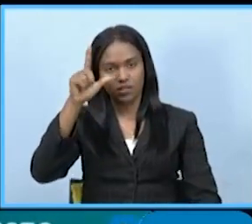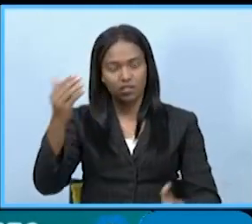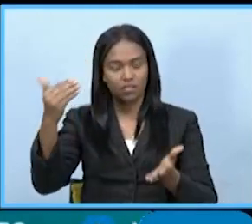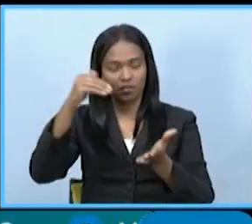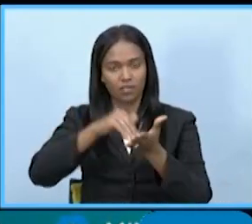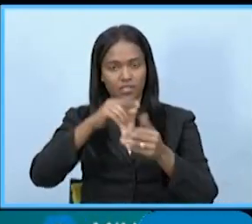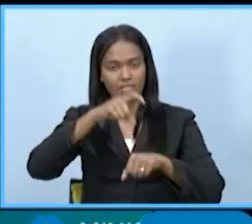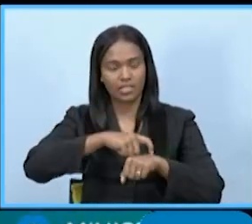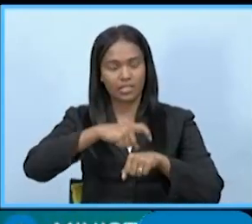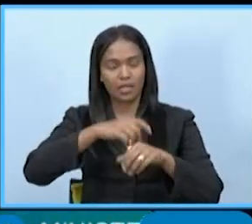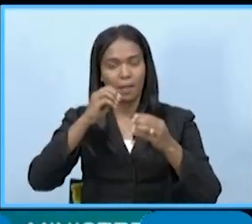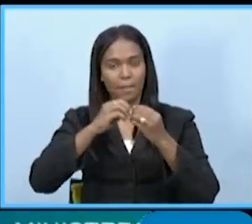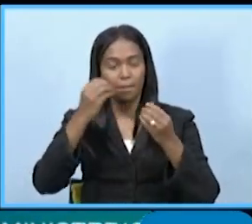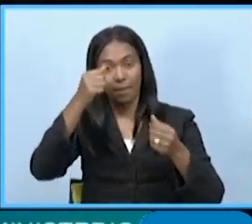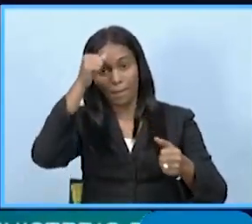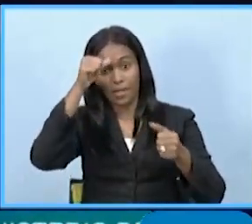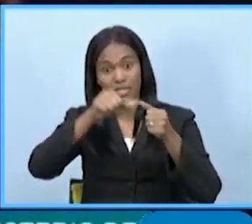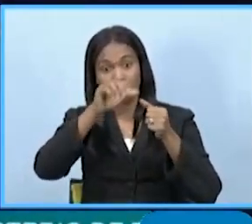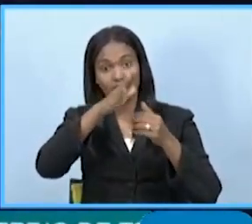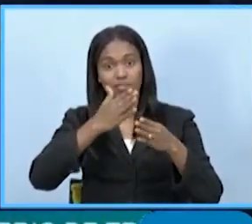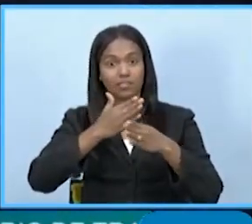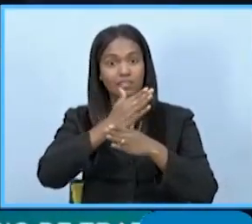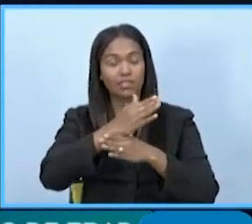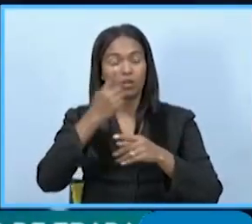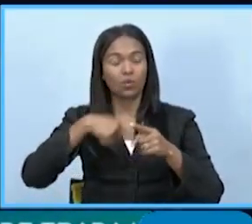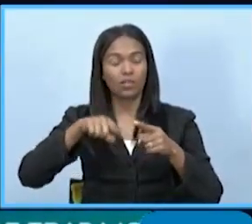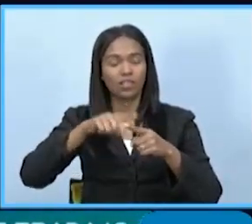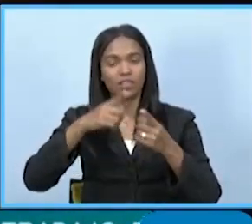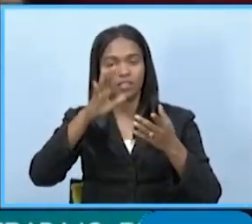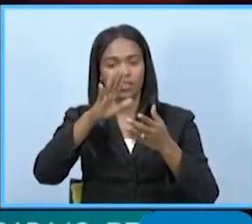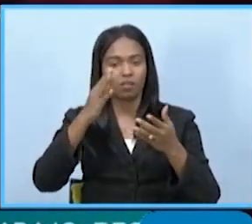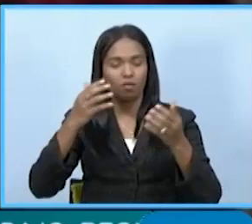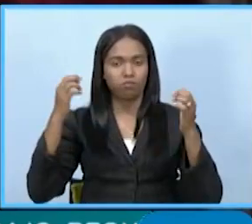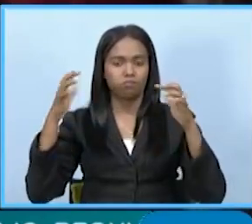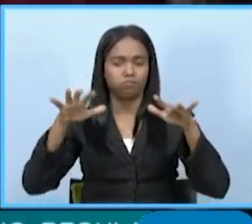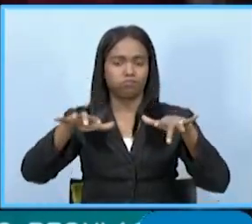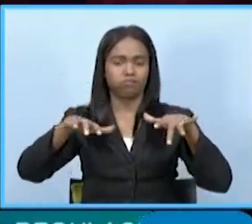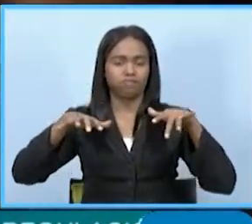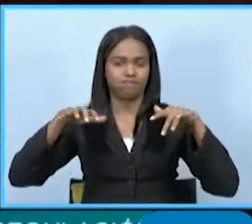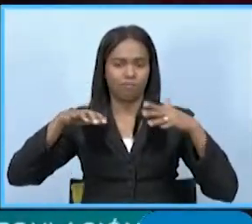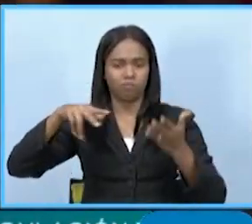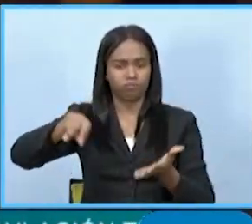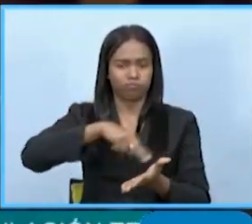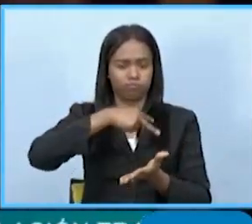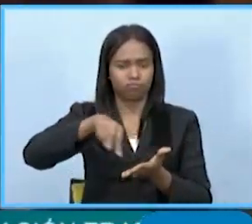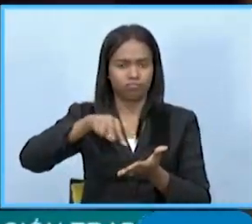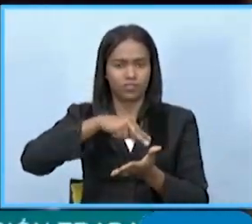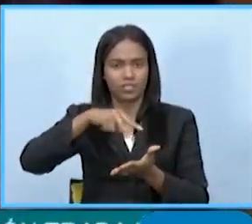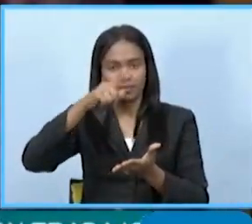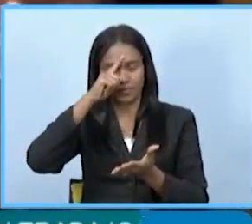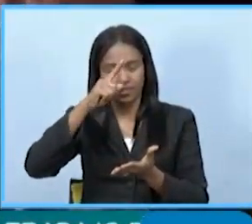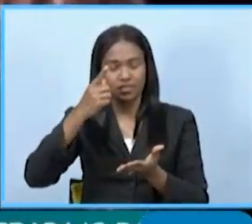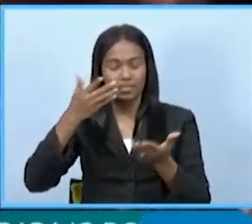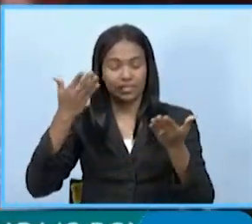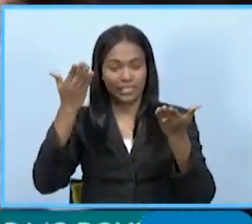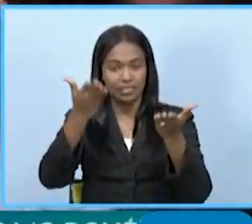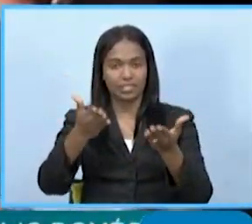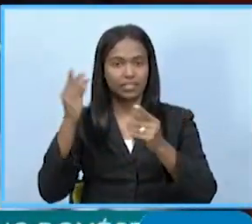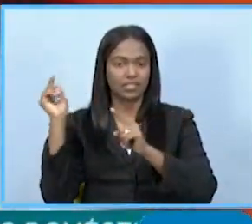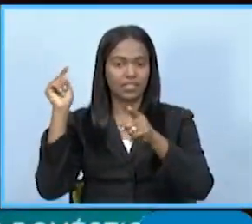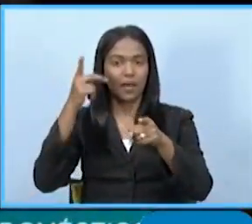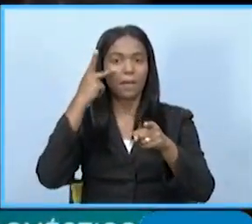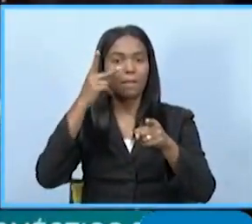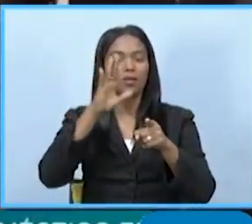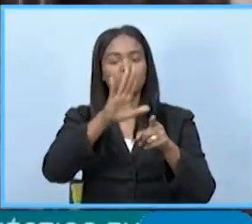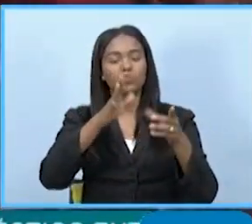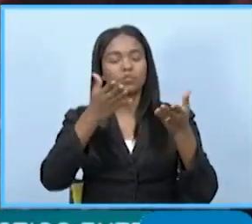de los momentos más memorables de su carrera tras conquistar con su repertorio de merengues y bachatas a la audiencia que se dio cita para verla durante